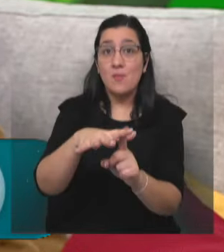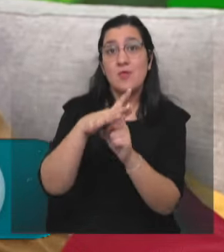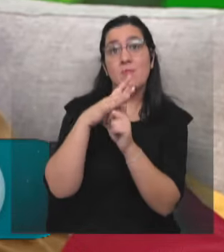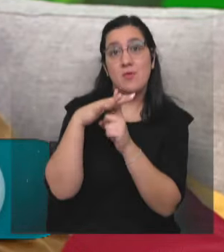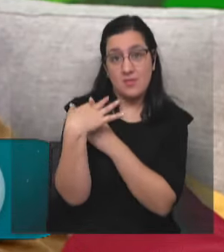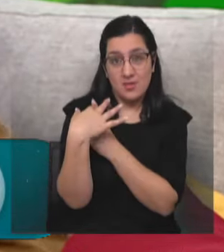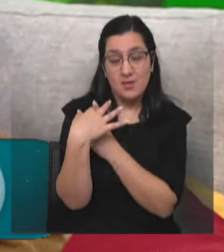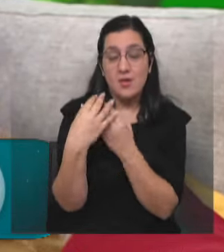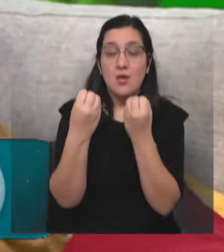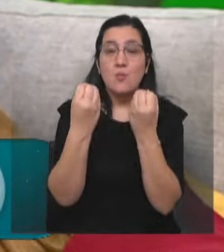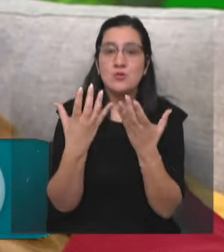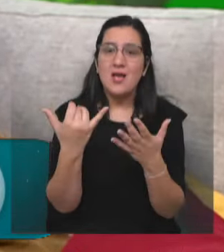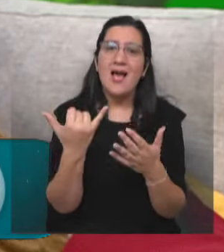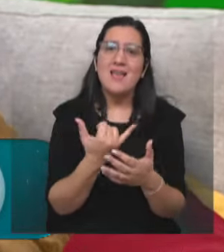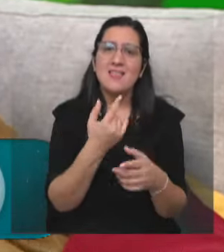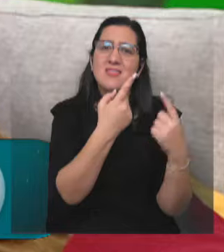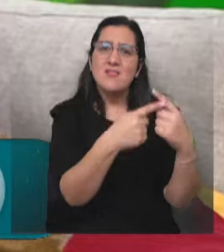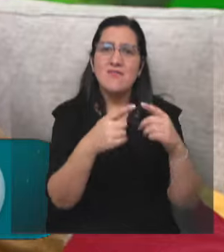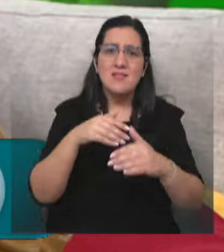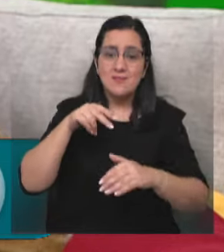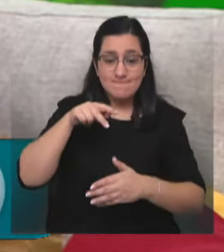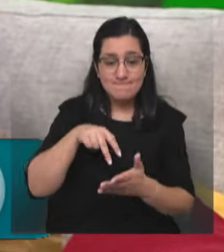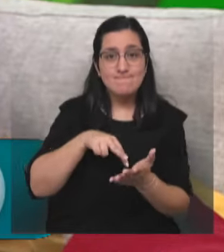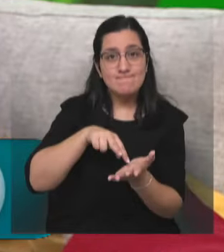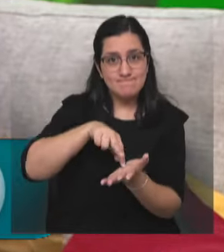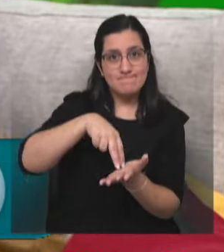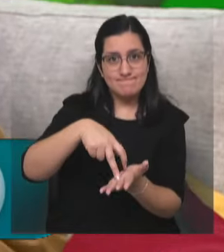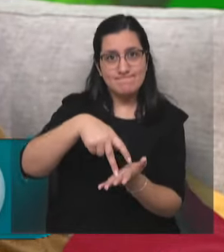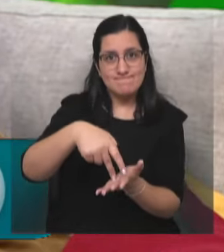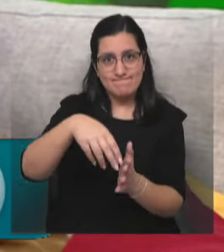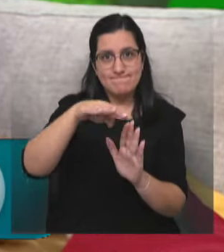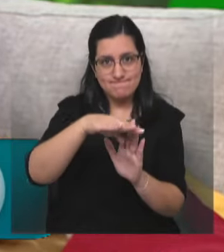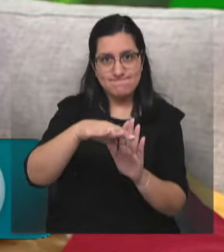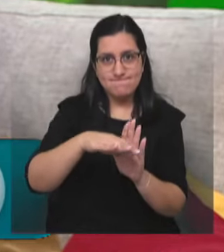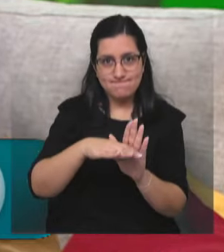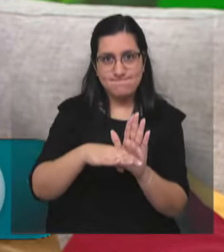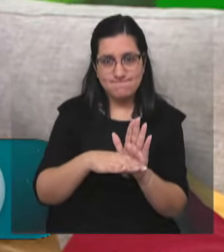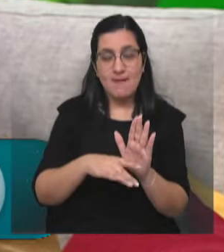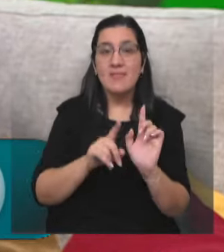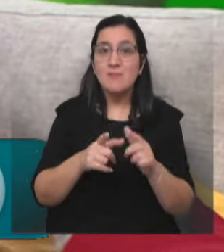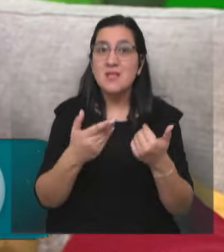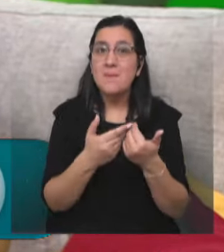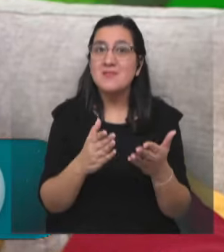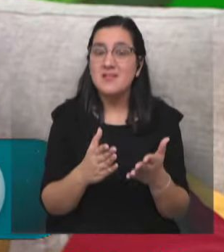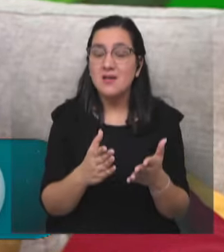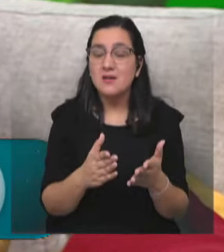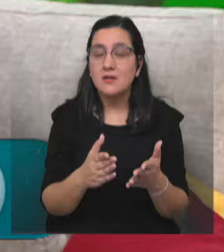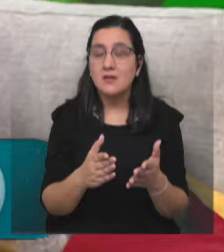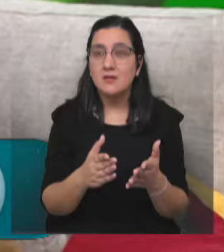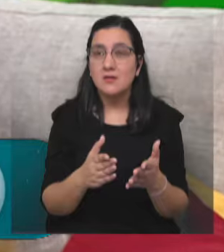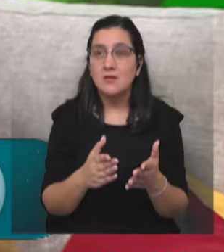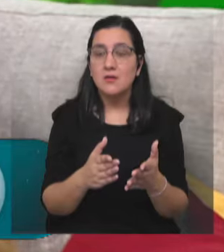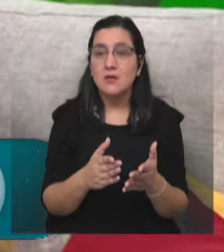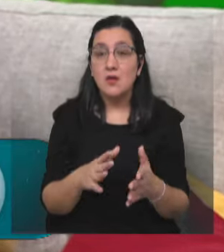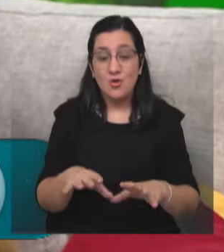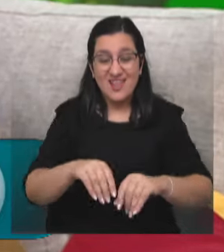Para eso, digo, hay varios pasos a seguir. Digo, tenemos que partir de un